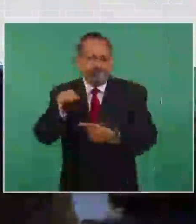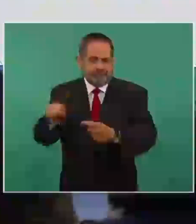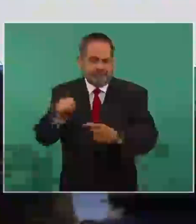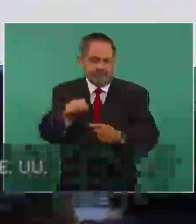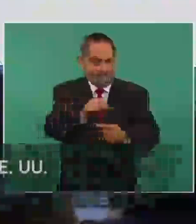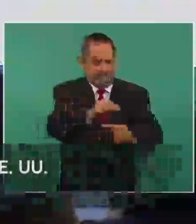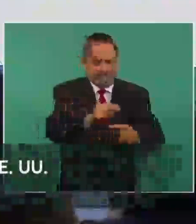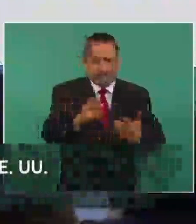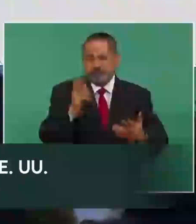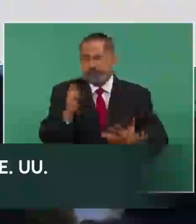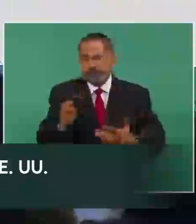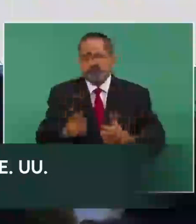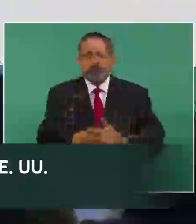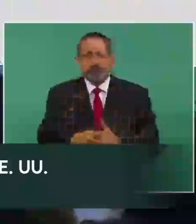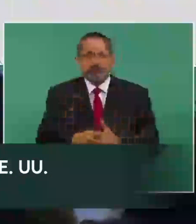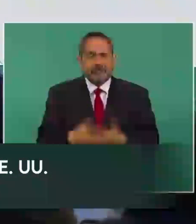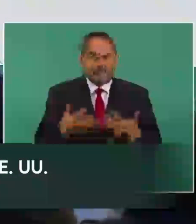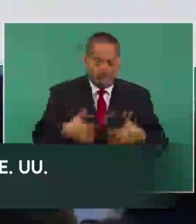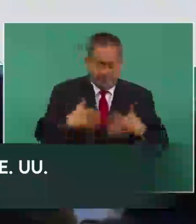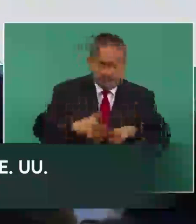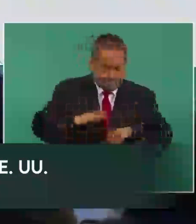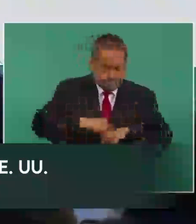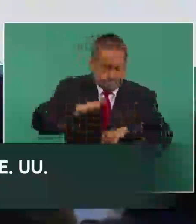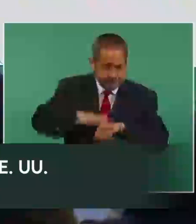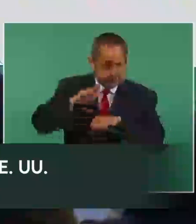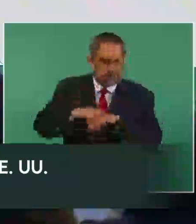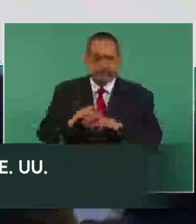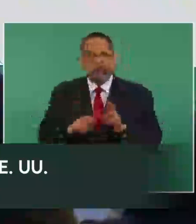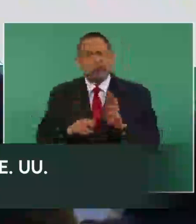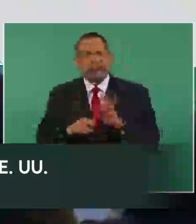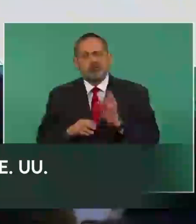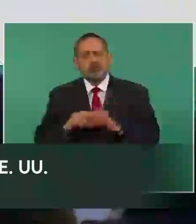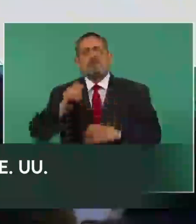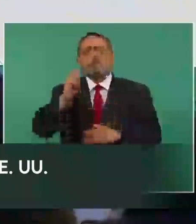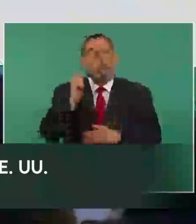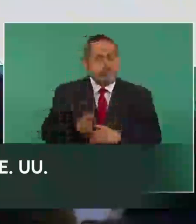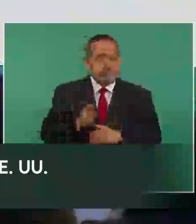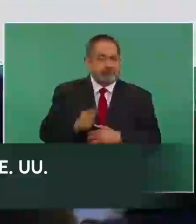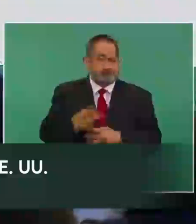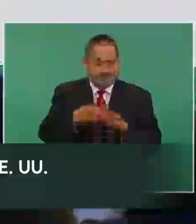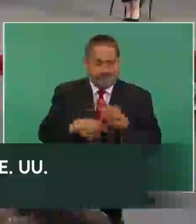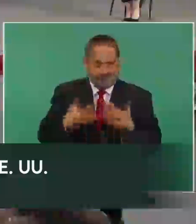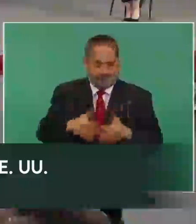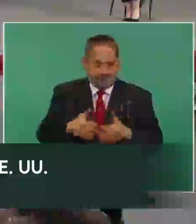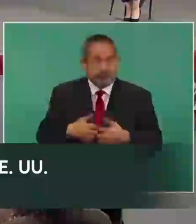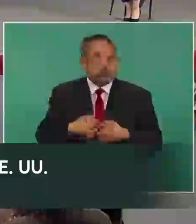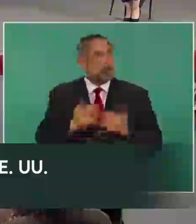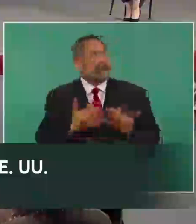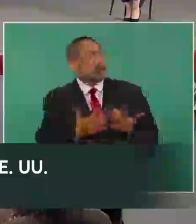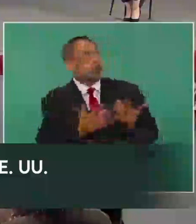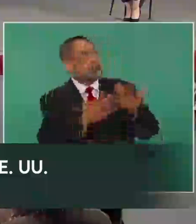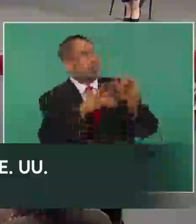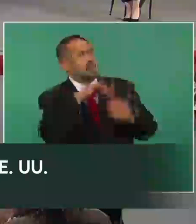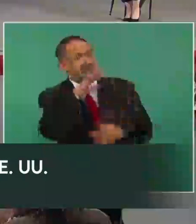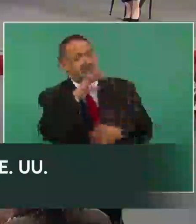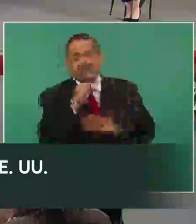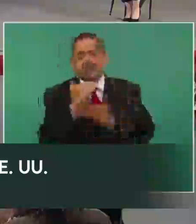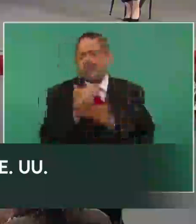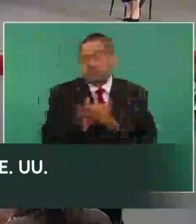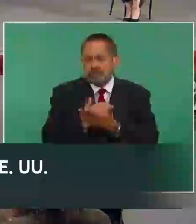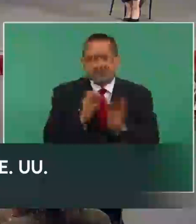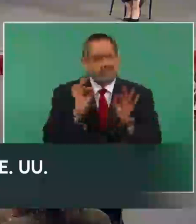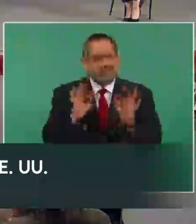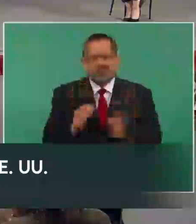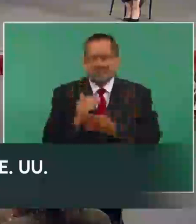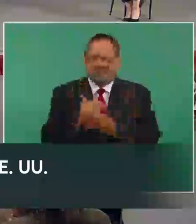En una carta enviada a su homólogo de Estados Unidos, Joe Biden, el presidente Andrés Manuel López Obrador le informa una serie de acciones emprendidas